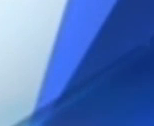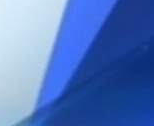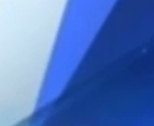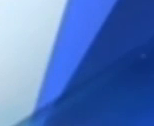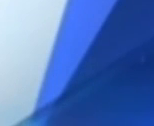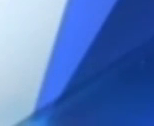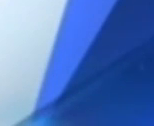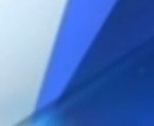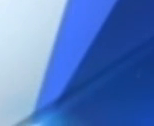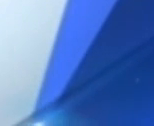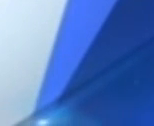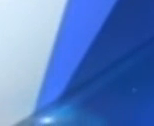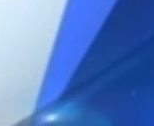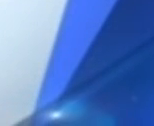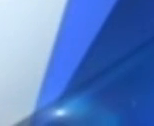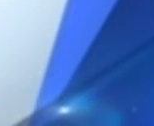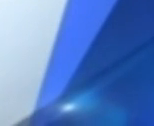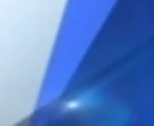cantón quito